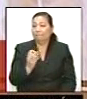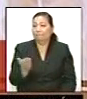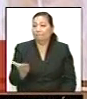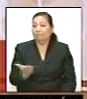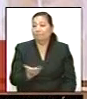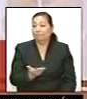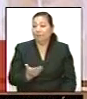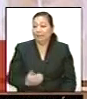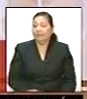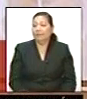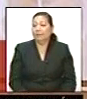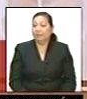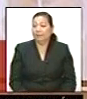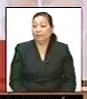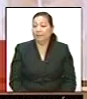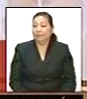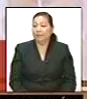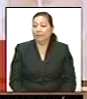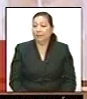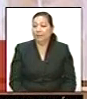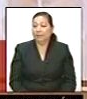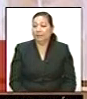comentarios, congresista Mir Terán,